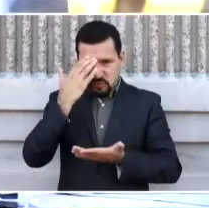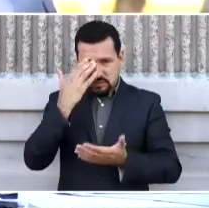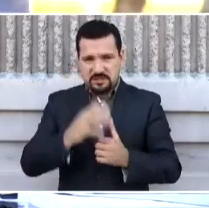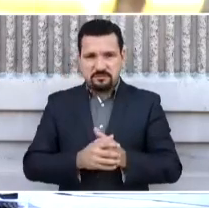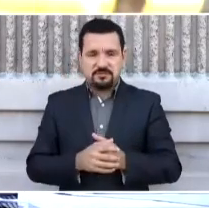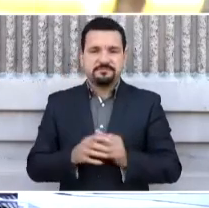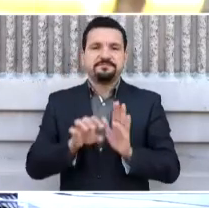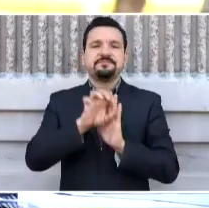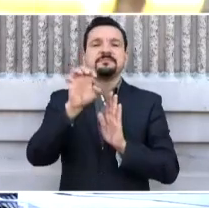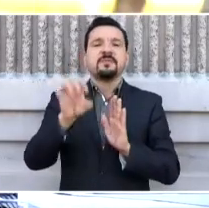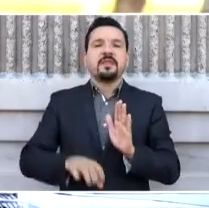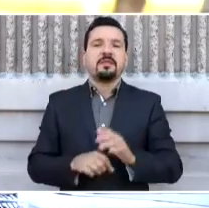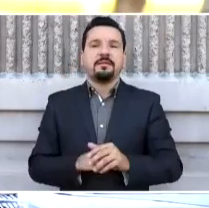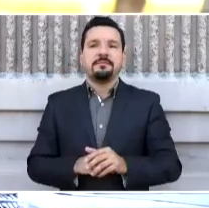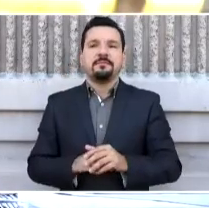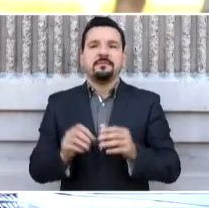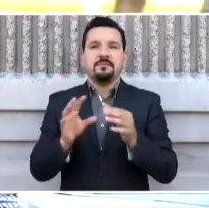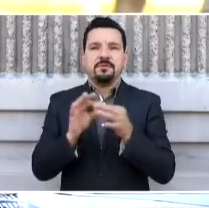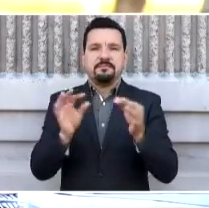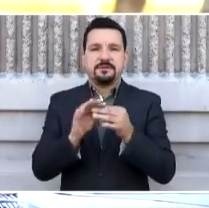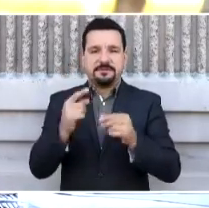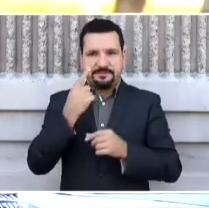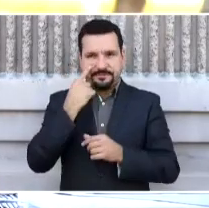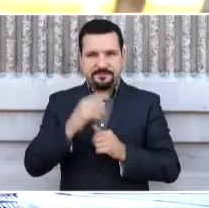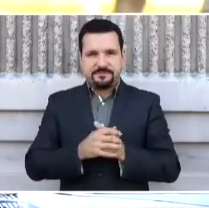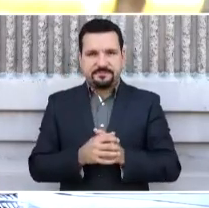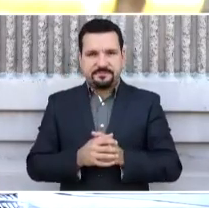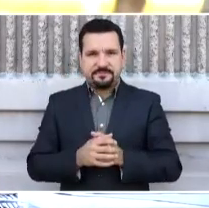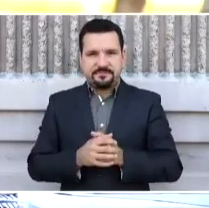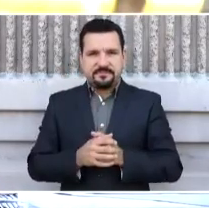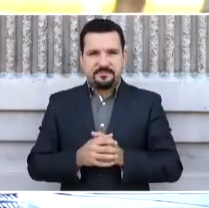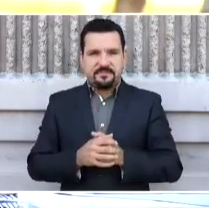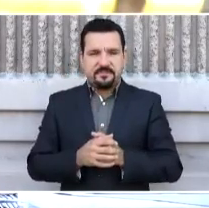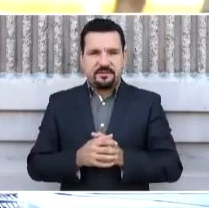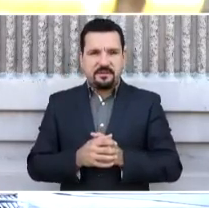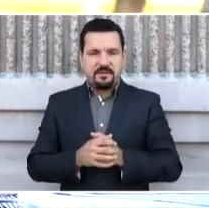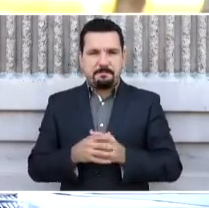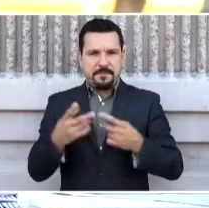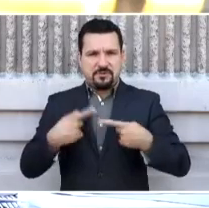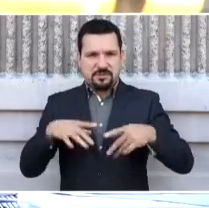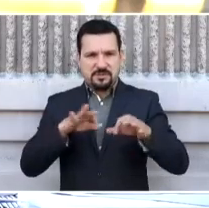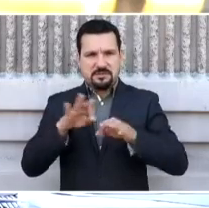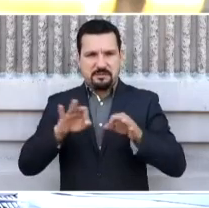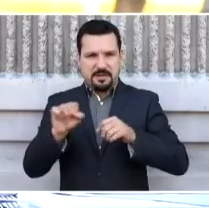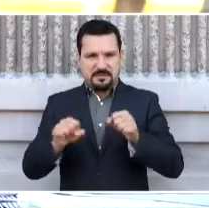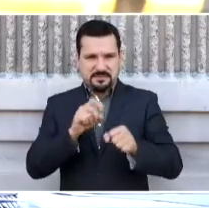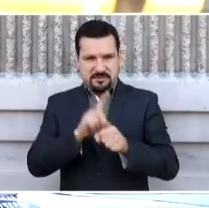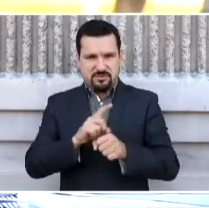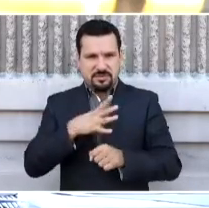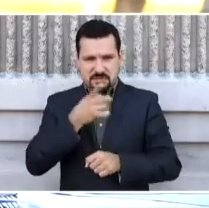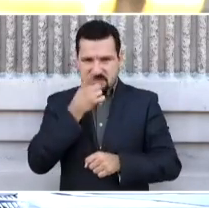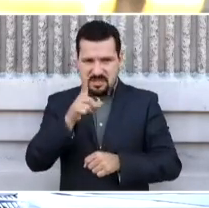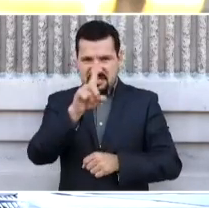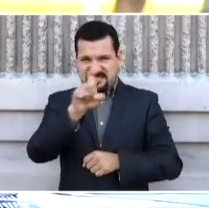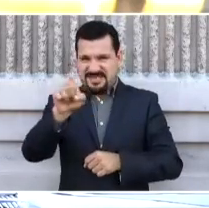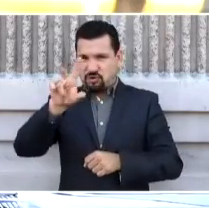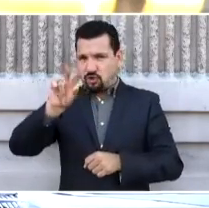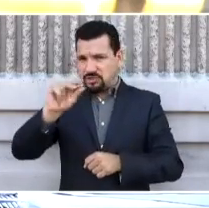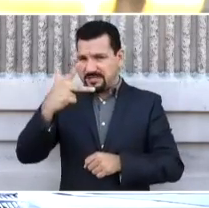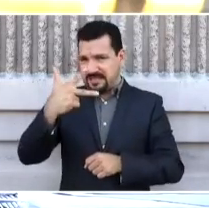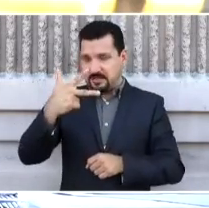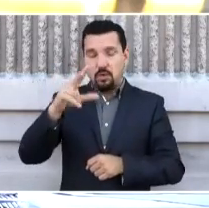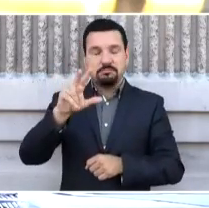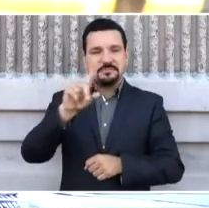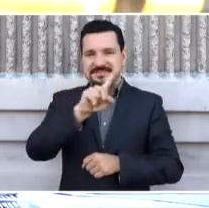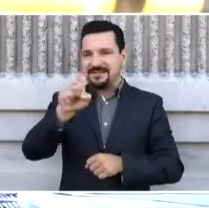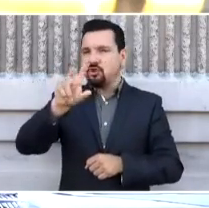Por ejemplo, voy a actualizar los brotes, la situación en trabajadores de la salud. Dije que tenemos 187 casos en trabajadores